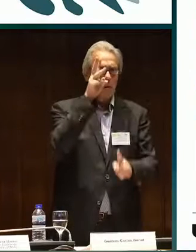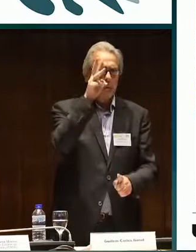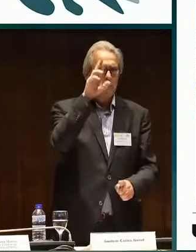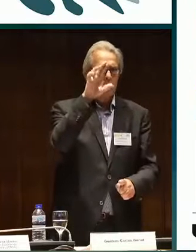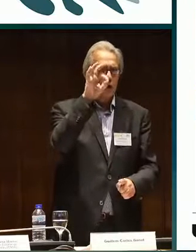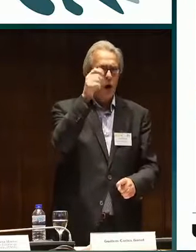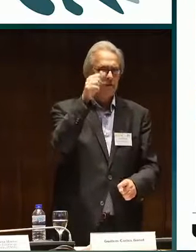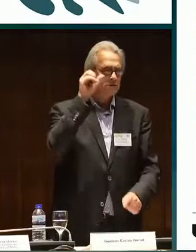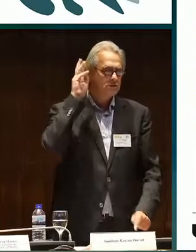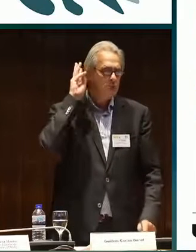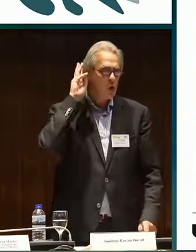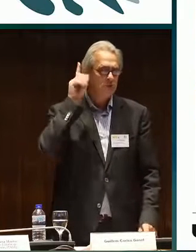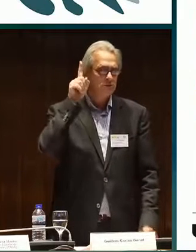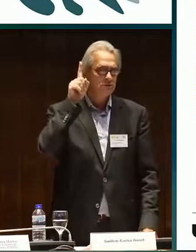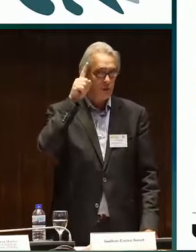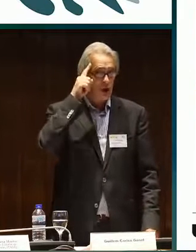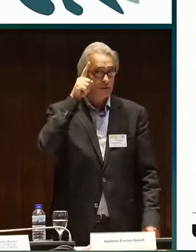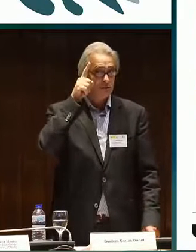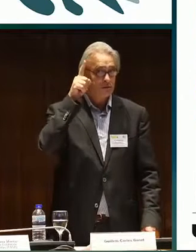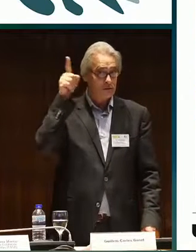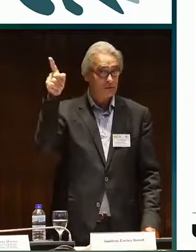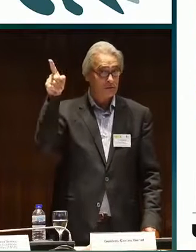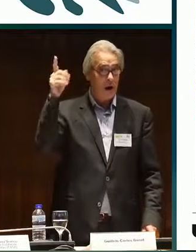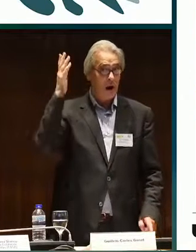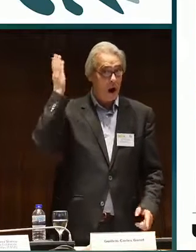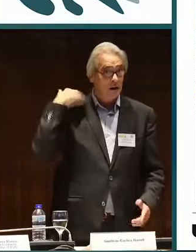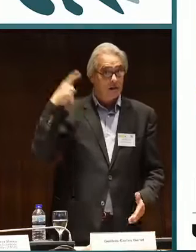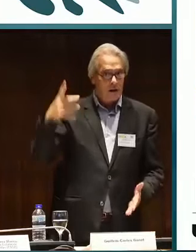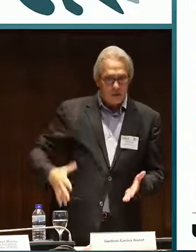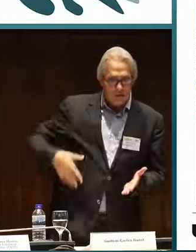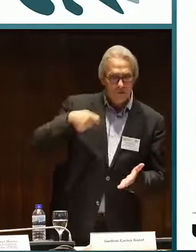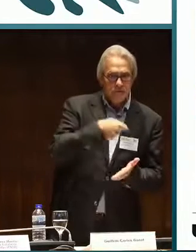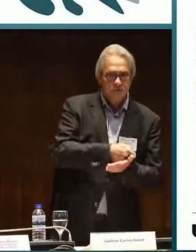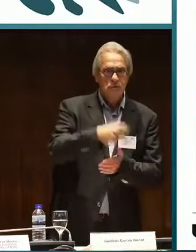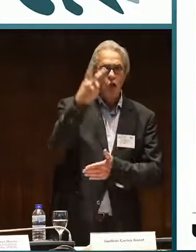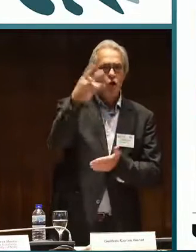se creó la Fundación General Mediterránea, no sé si la conocéis,